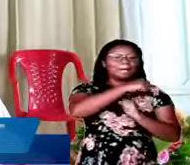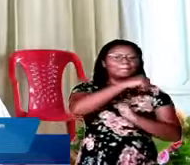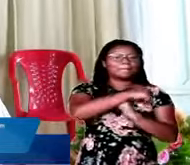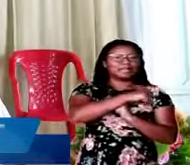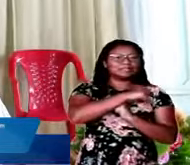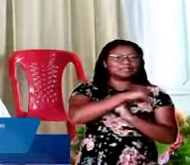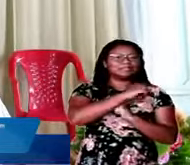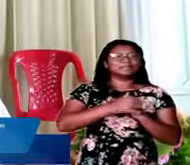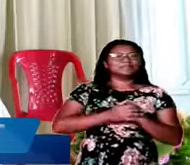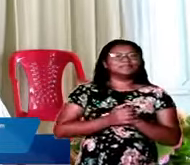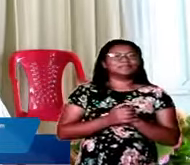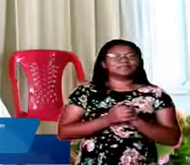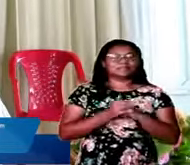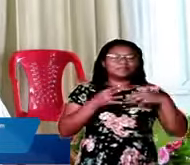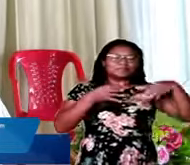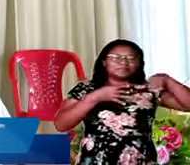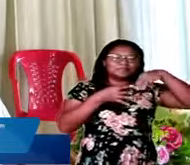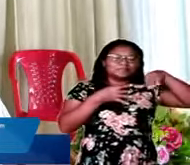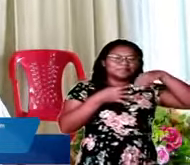Mateo 7:12.